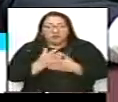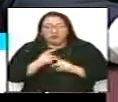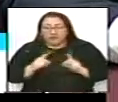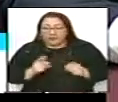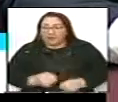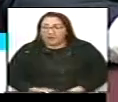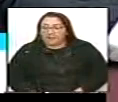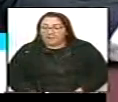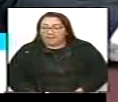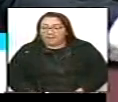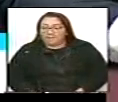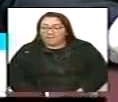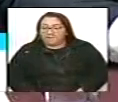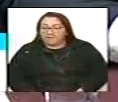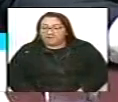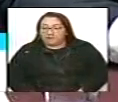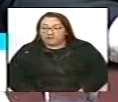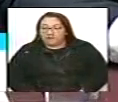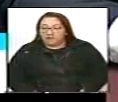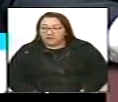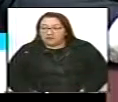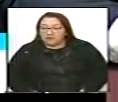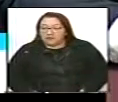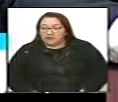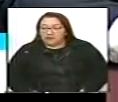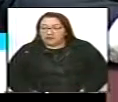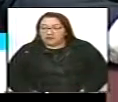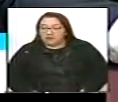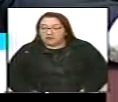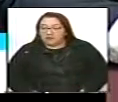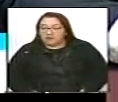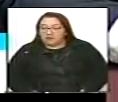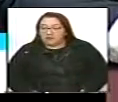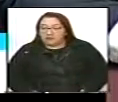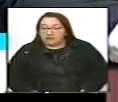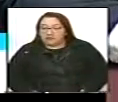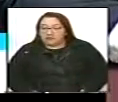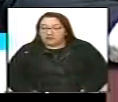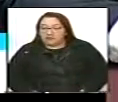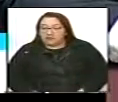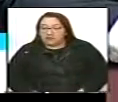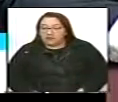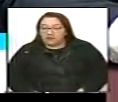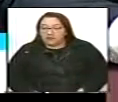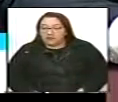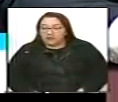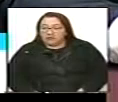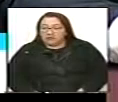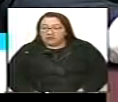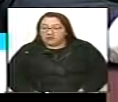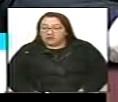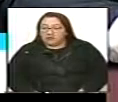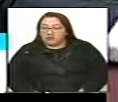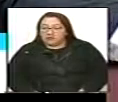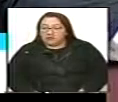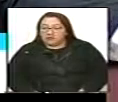embargo, yo quiero aquí decirles de manera muy puntual, los delitos, encubrimiento